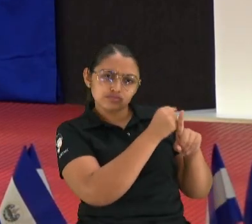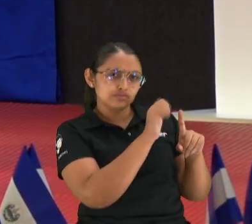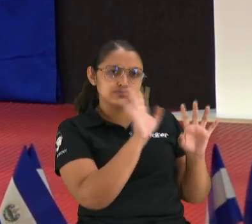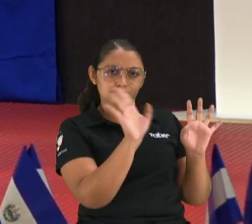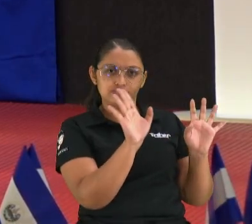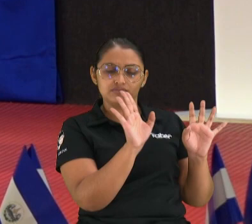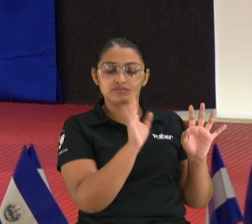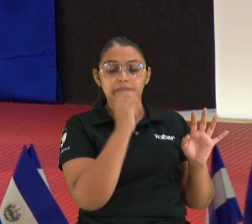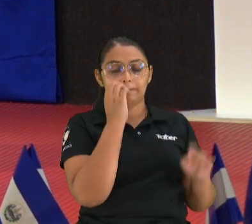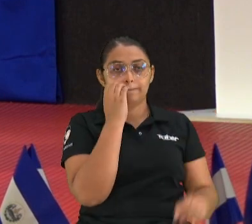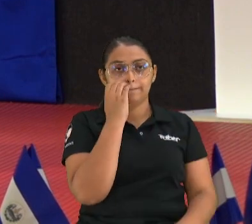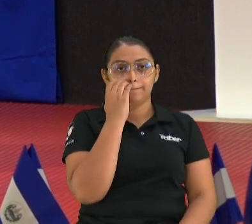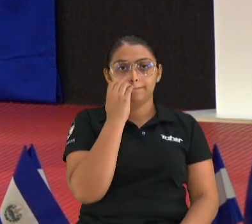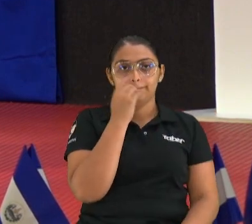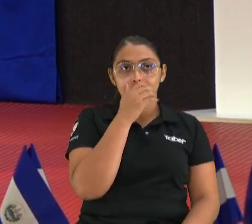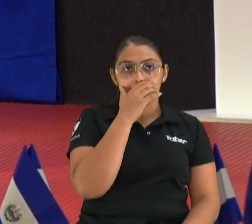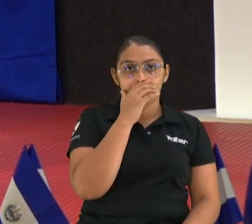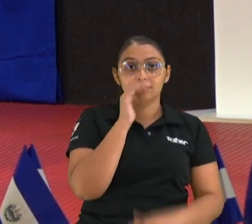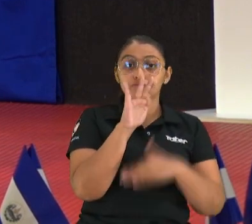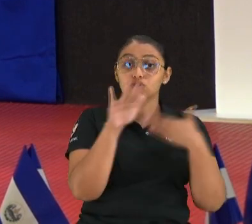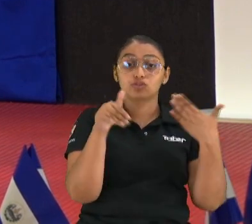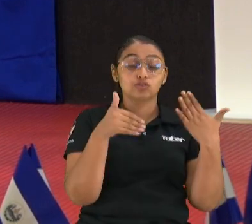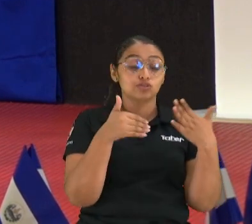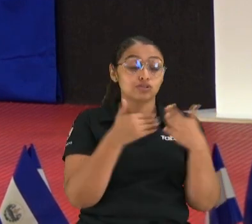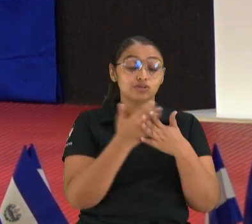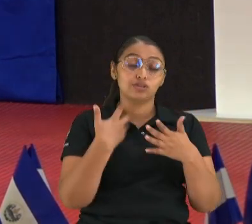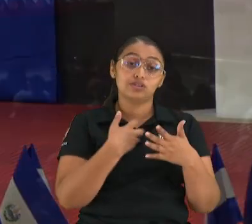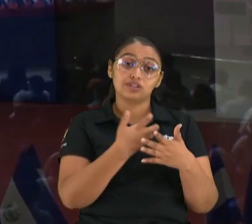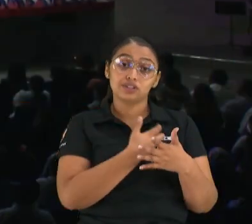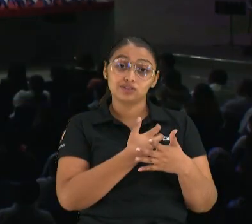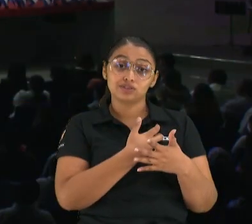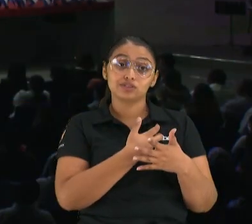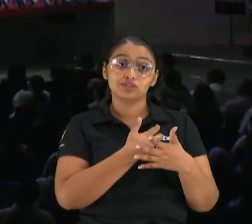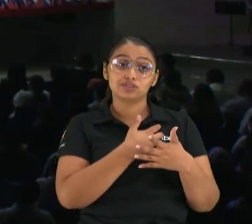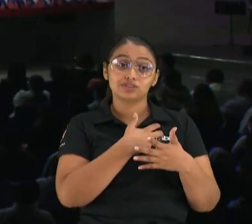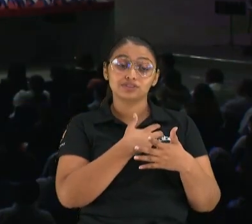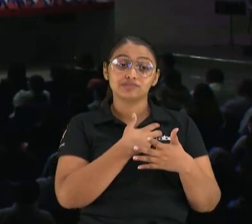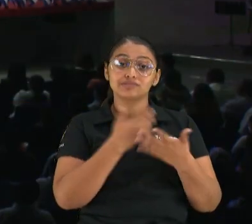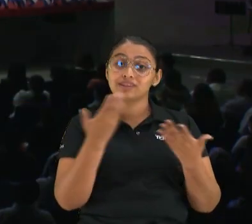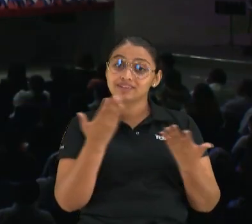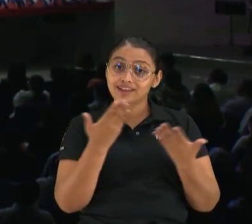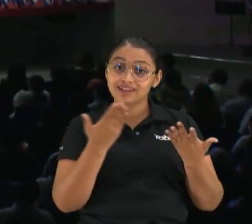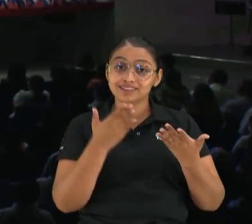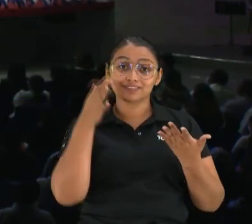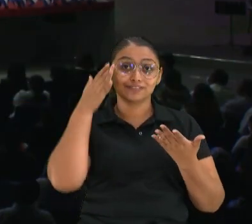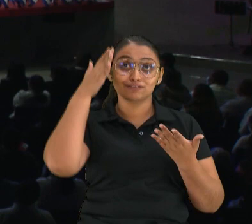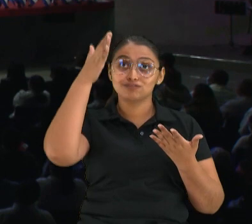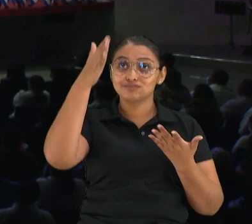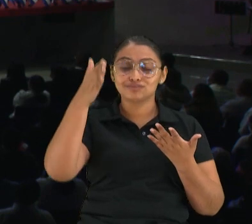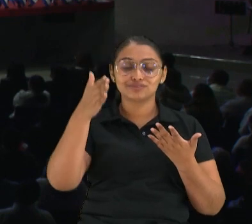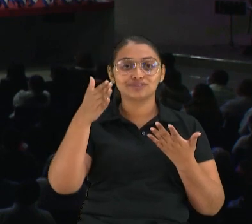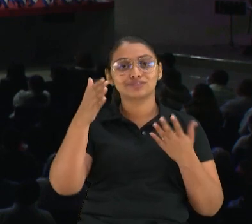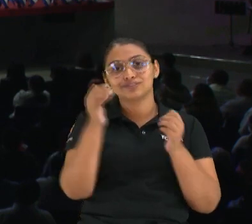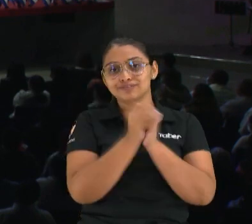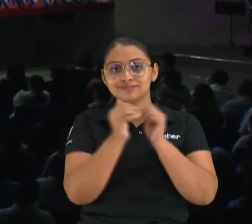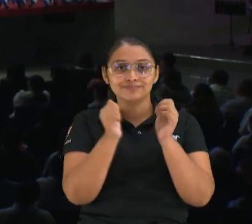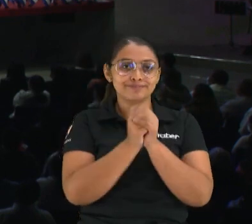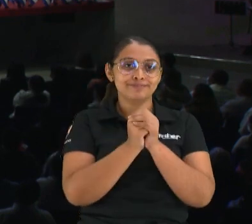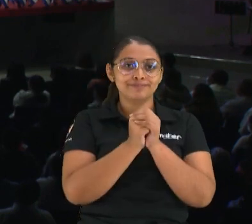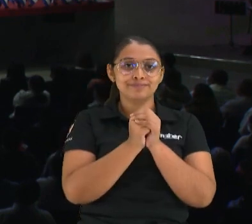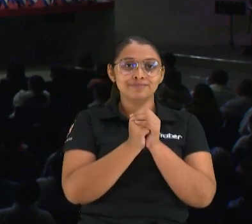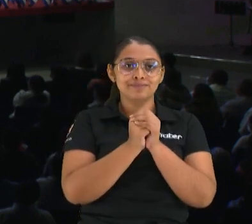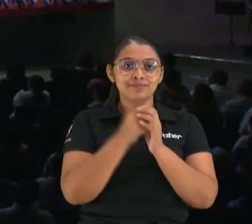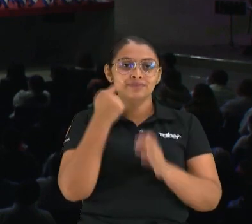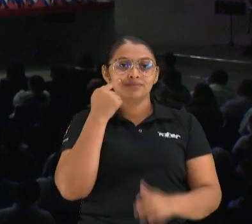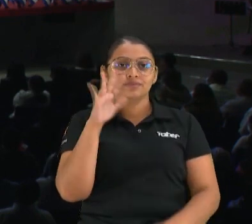la cosa todo lo que el hombre sembraré eso también segará aborrecen la luz tú le das un